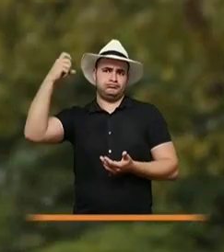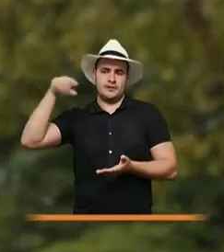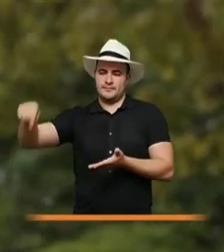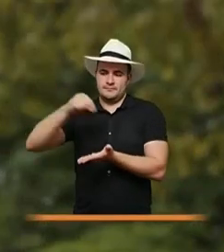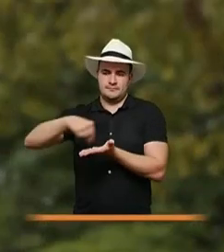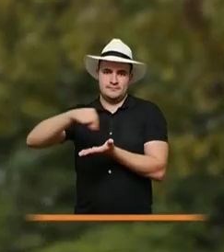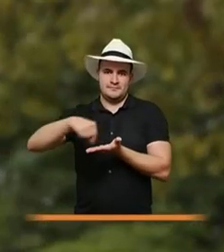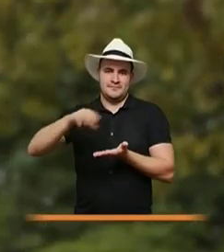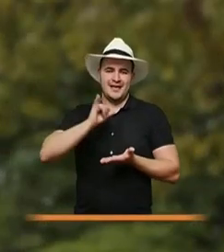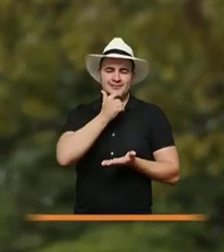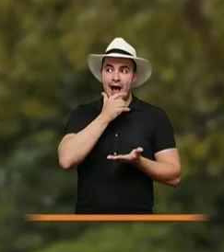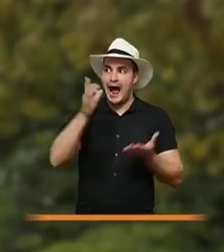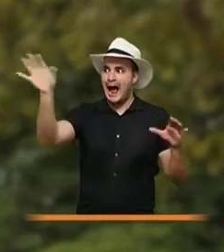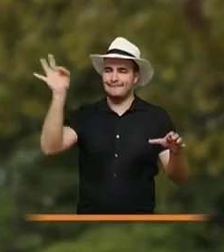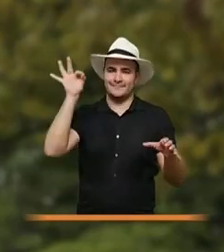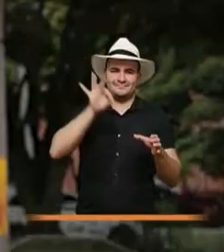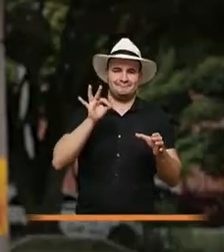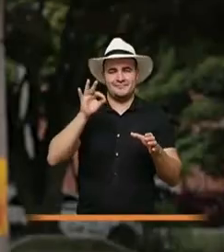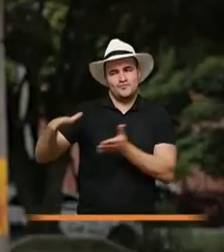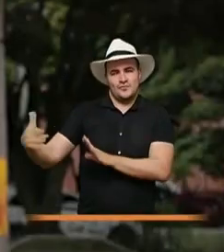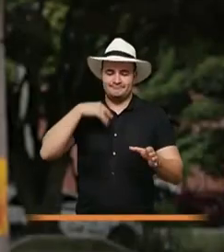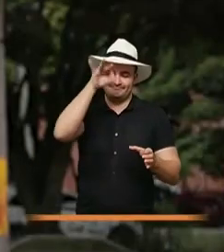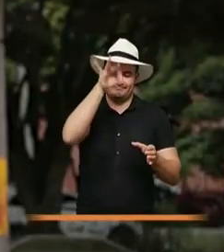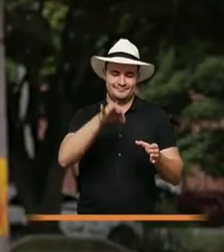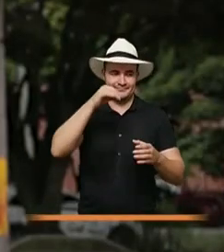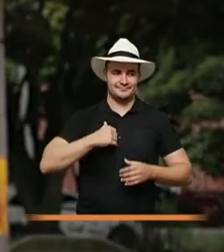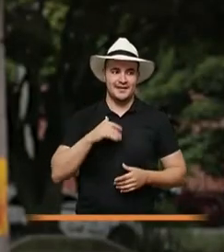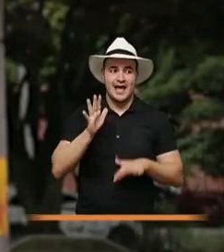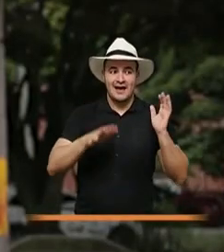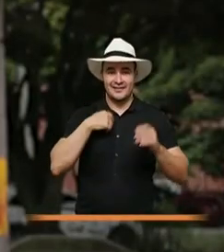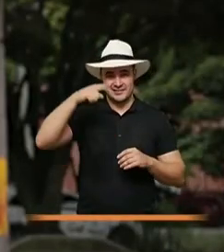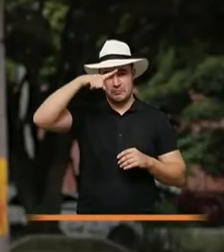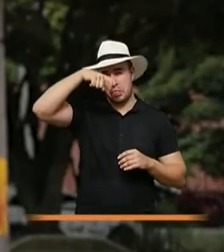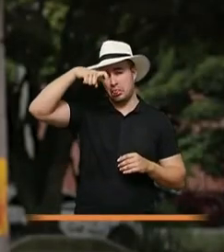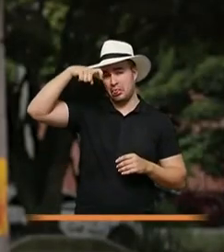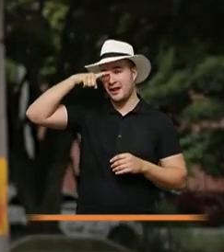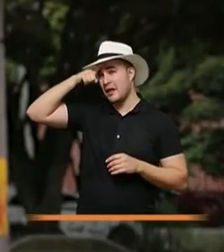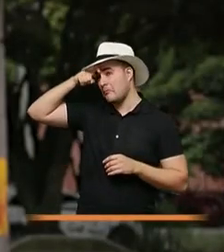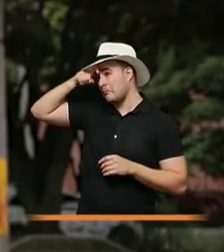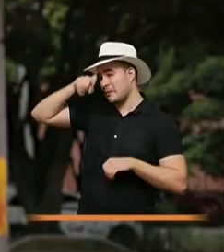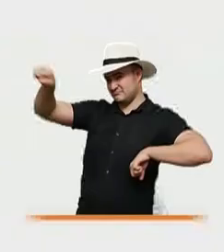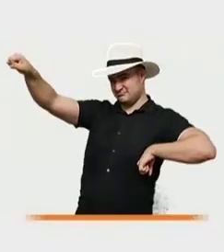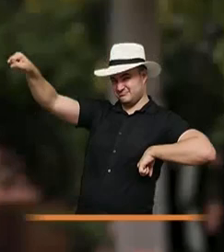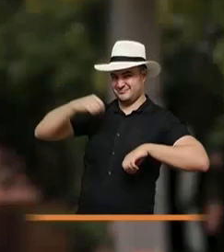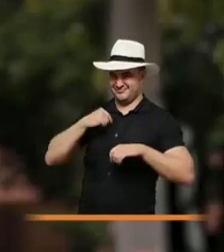tenía ahí para adornar el sombrero ahí estamos en el conquistador